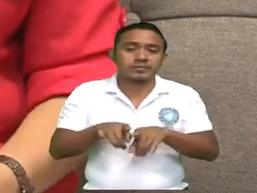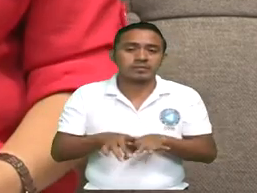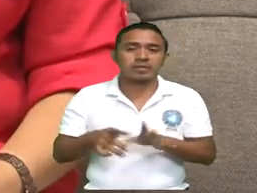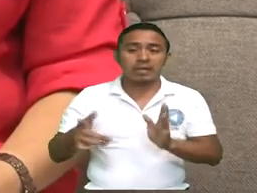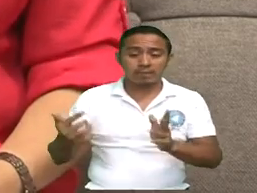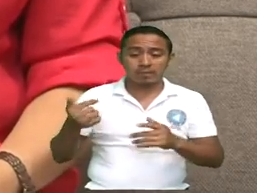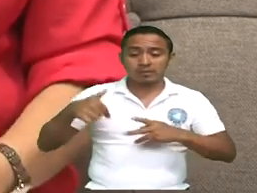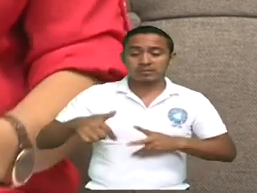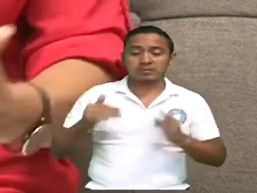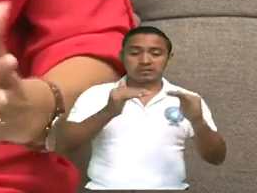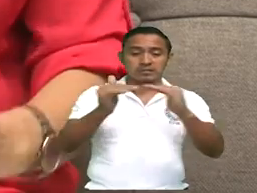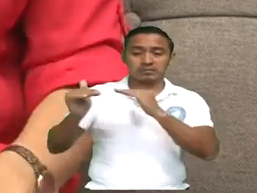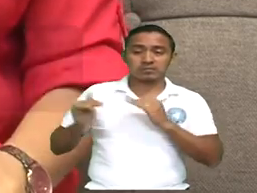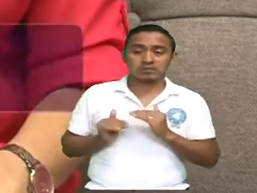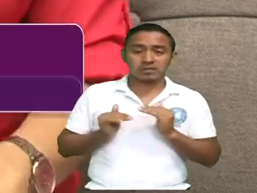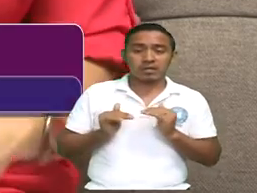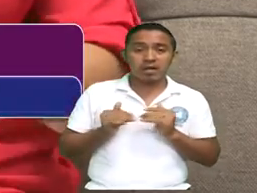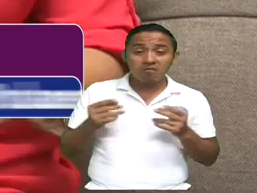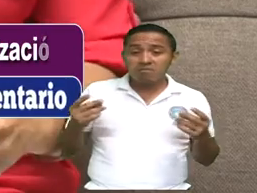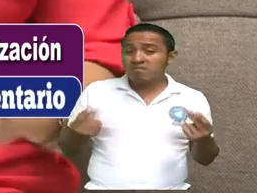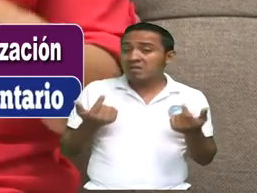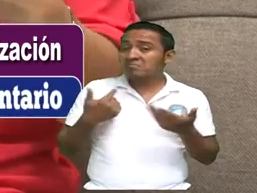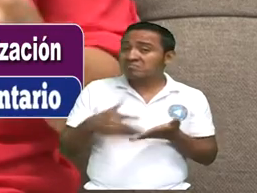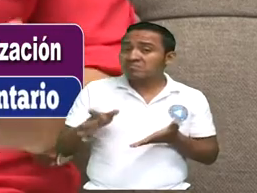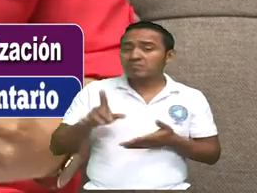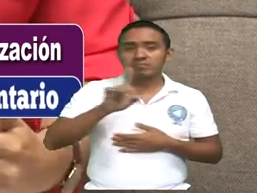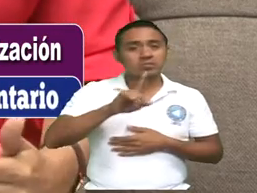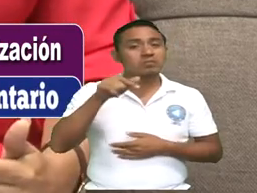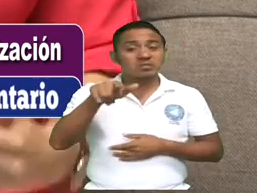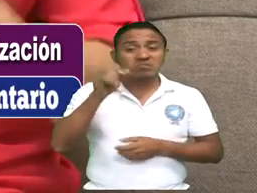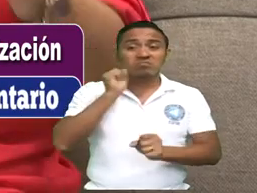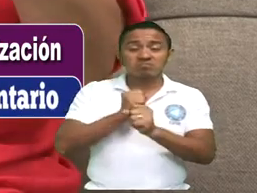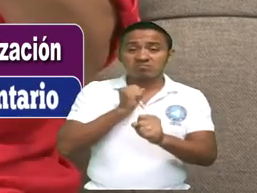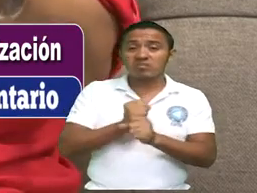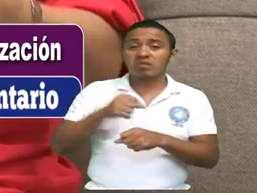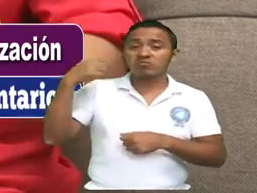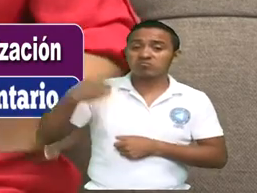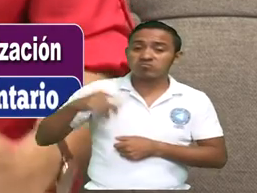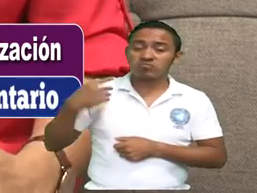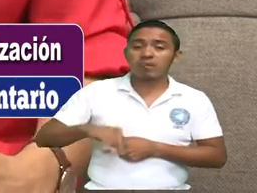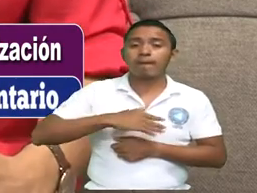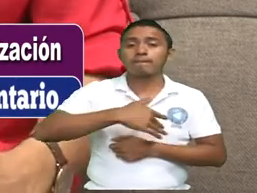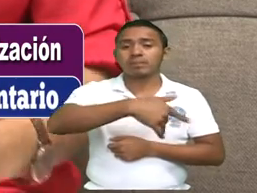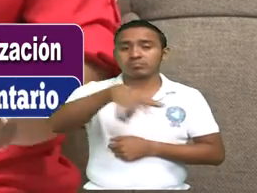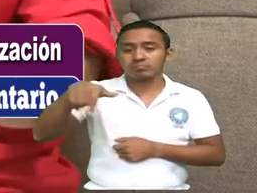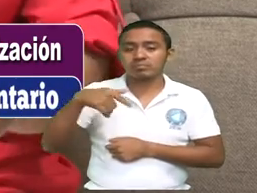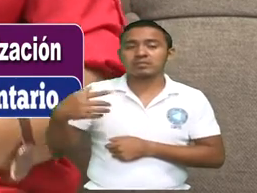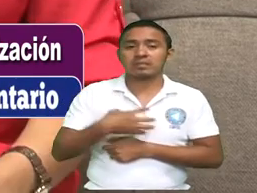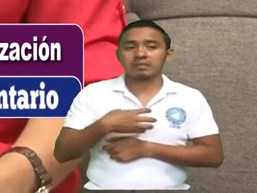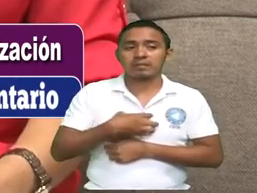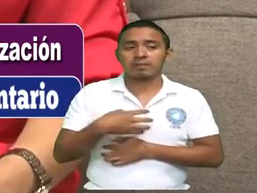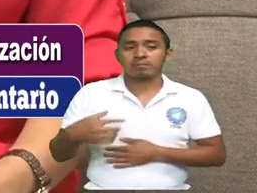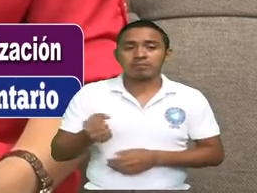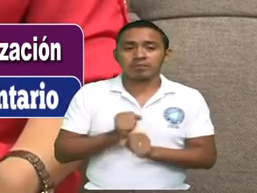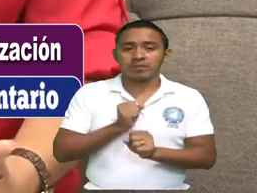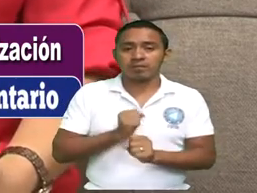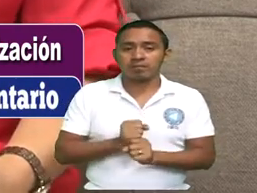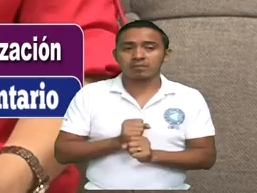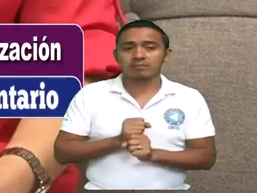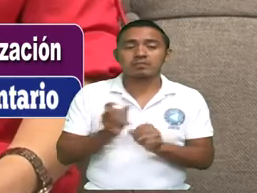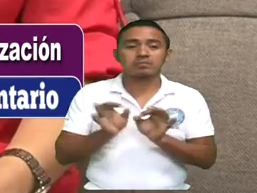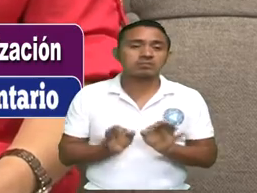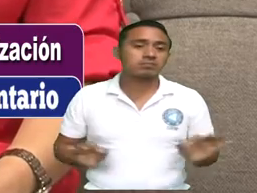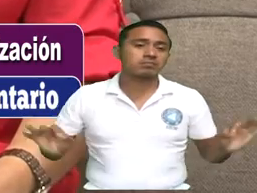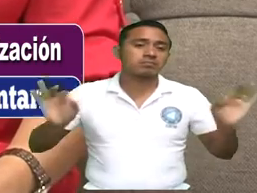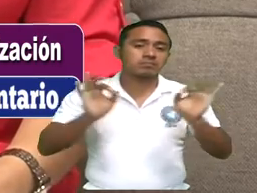en la ciudad no sale así de la nada, sino que lleva un trabajo arduo de la gente en el campo, de la gente que produce. Y por tanto,